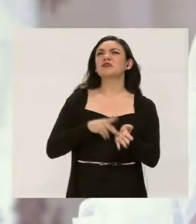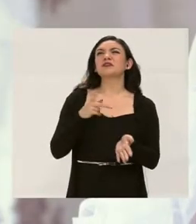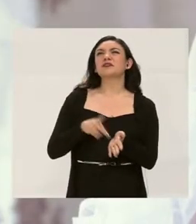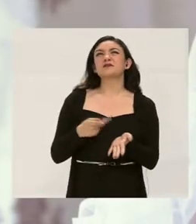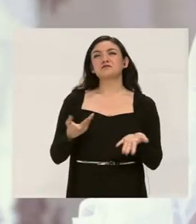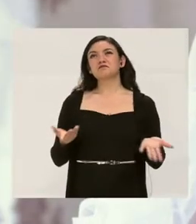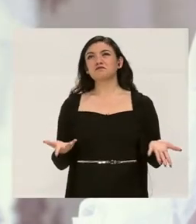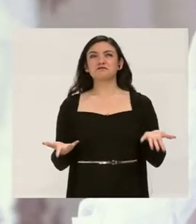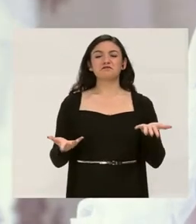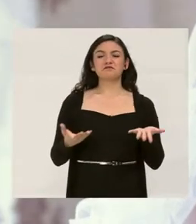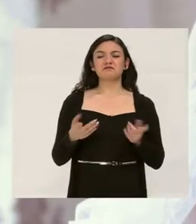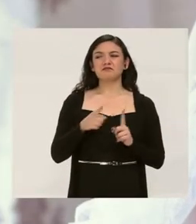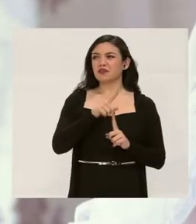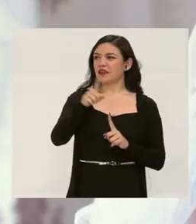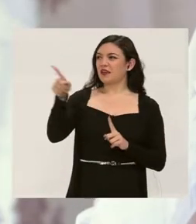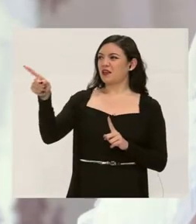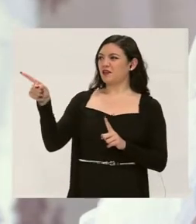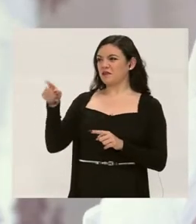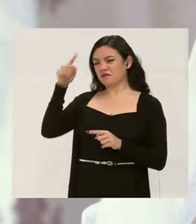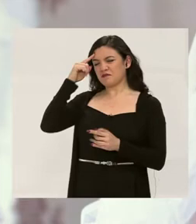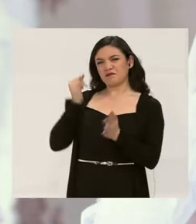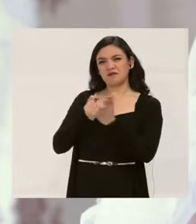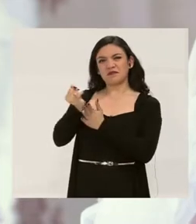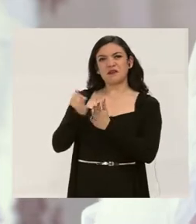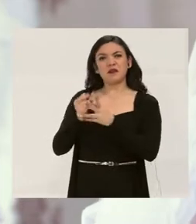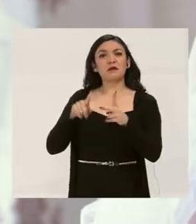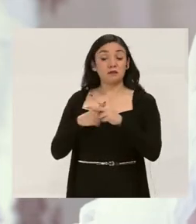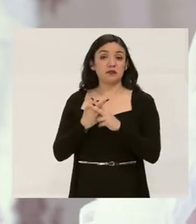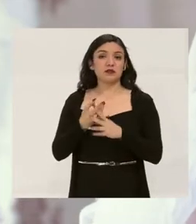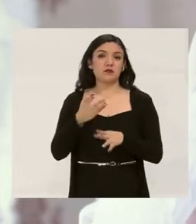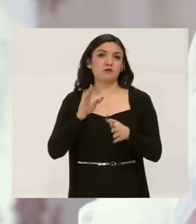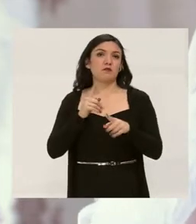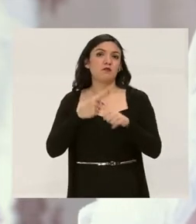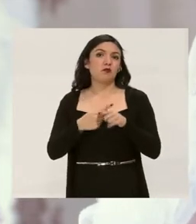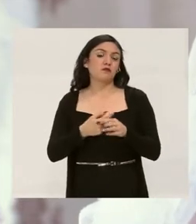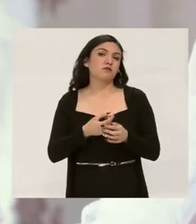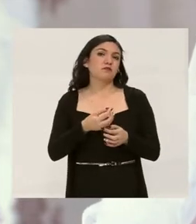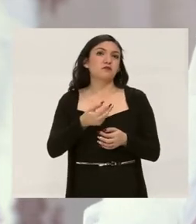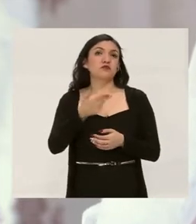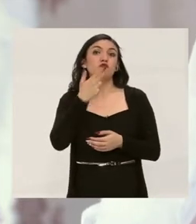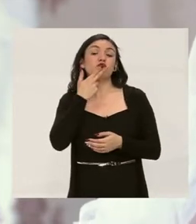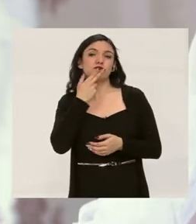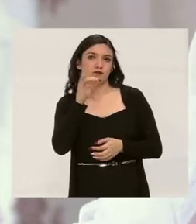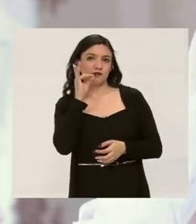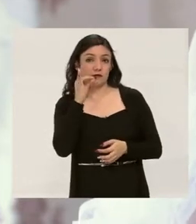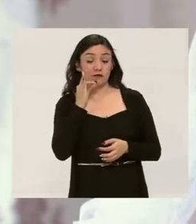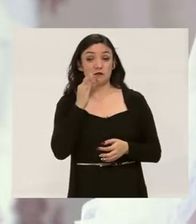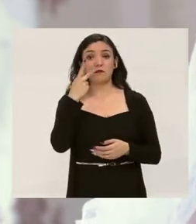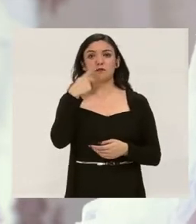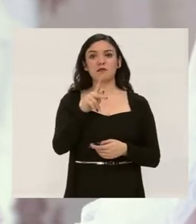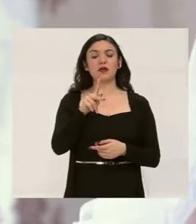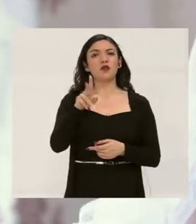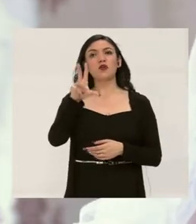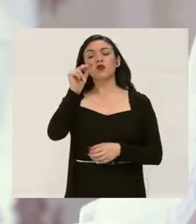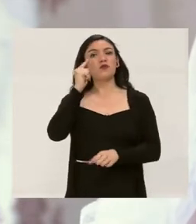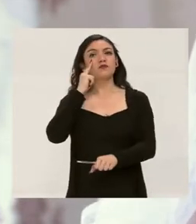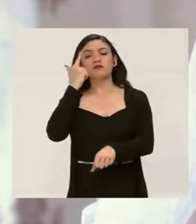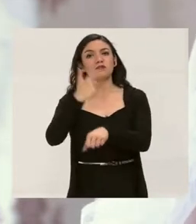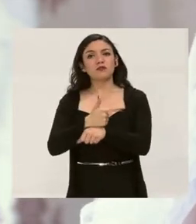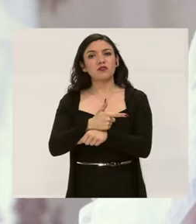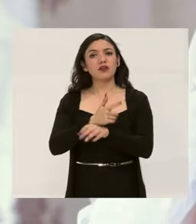enfermedad. Muchas veces ellos, por decisión, empiezan a consumir. Pero